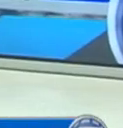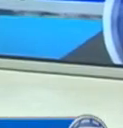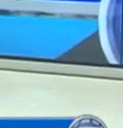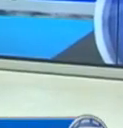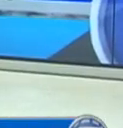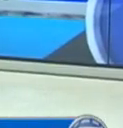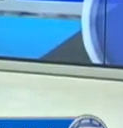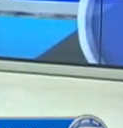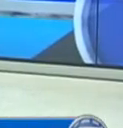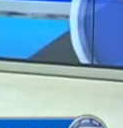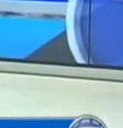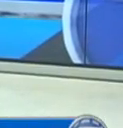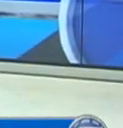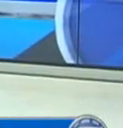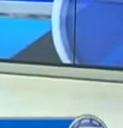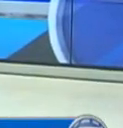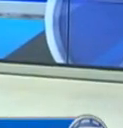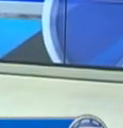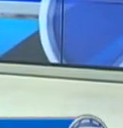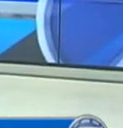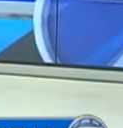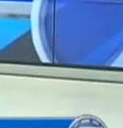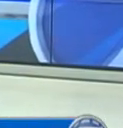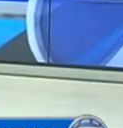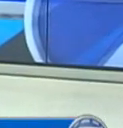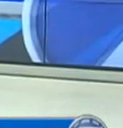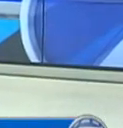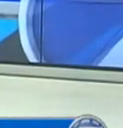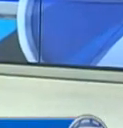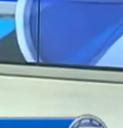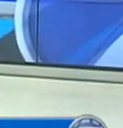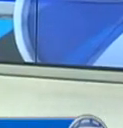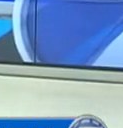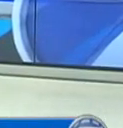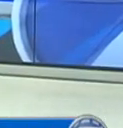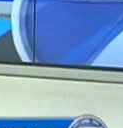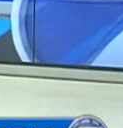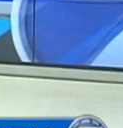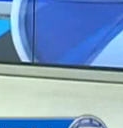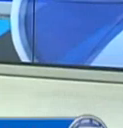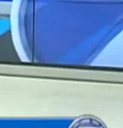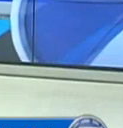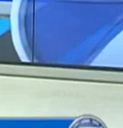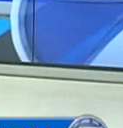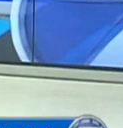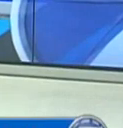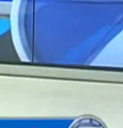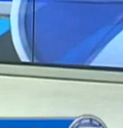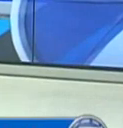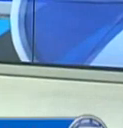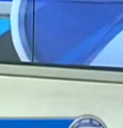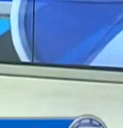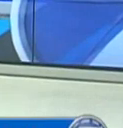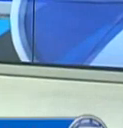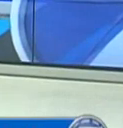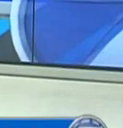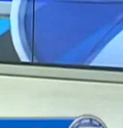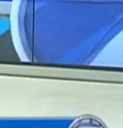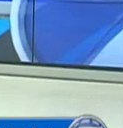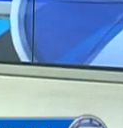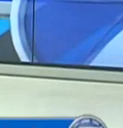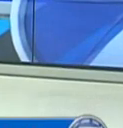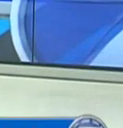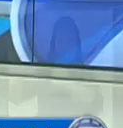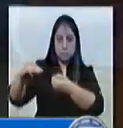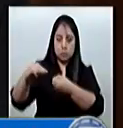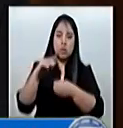Por aparte, el presidente Alejandro Yamatei dio a conocer que se dará recompensa para las personas que den información de quienes pudieron haber realizado estos